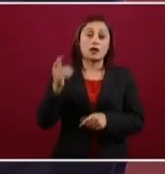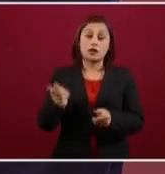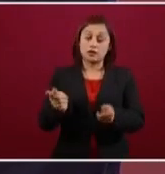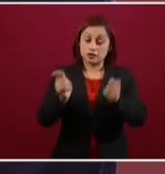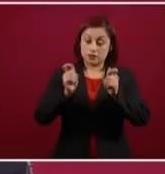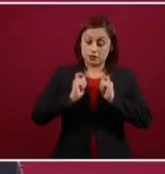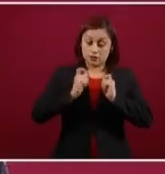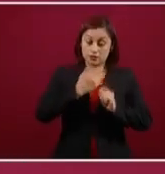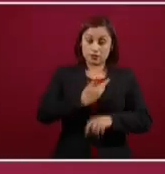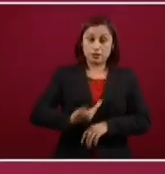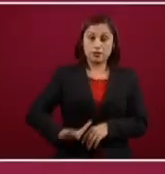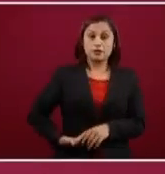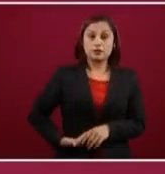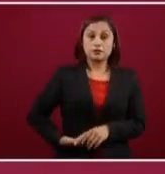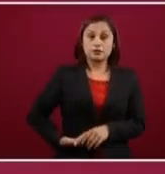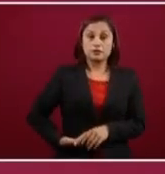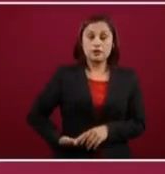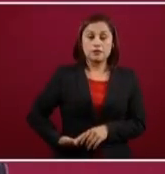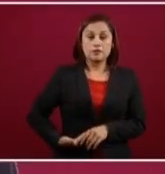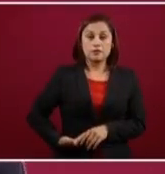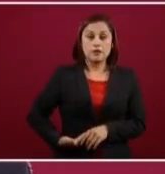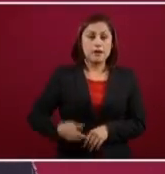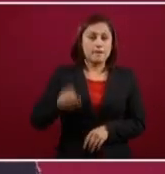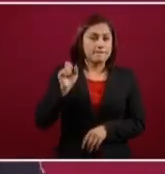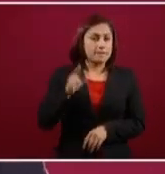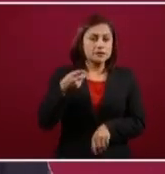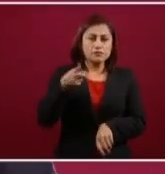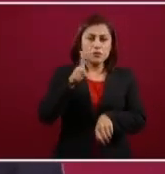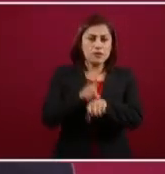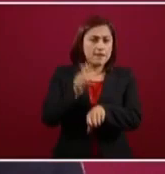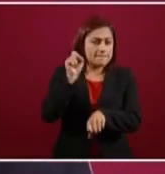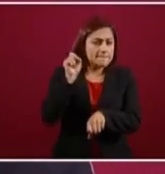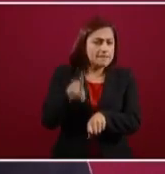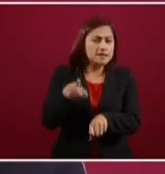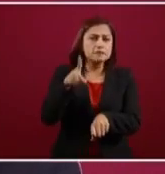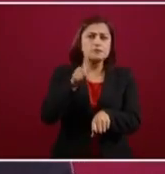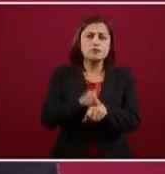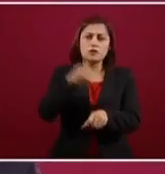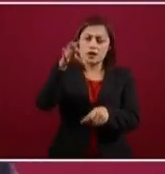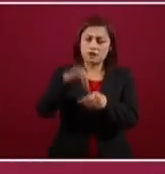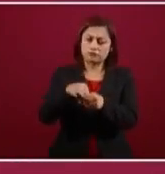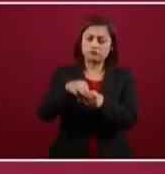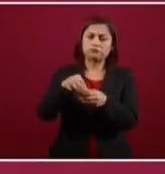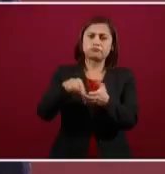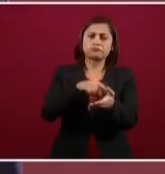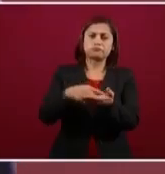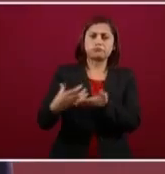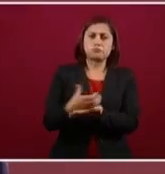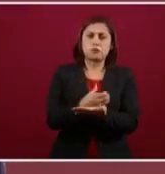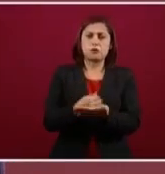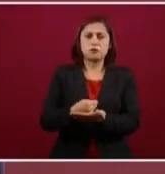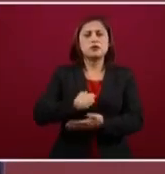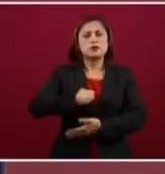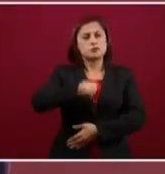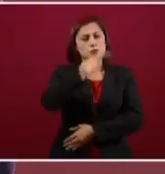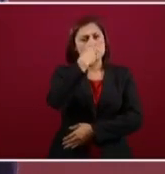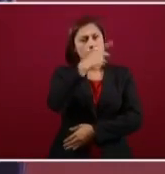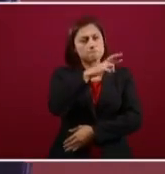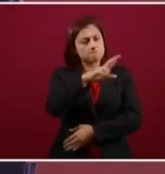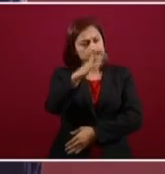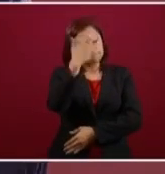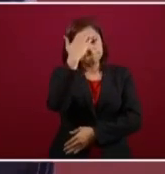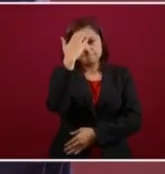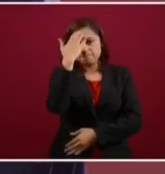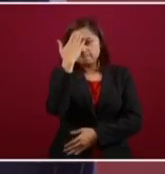incluso la misma noche de la elección, le hice un reconocimiento, porque a